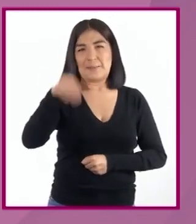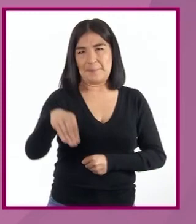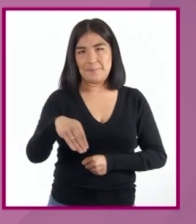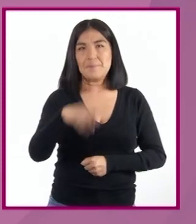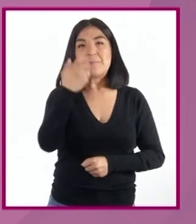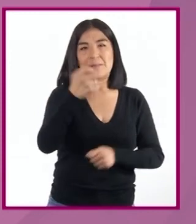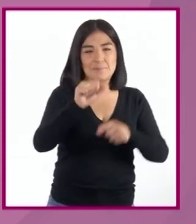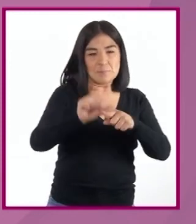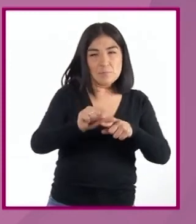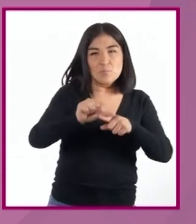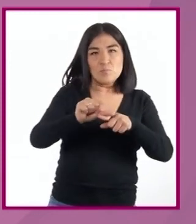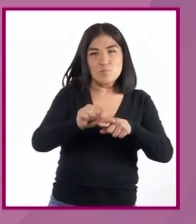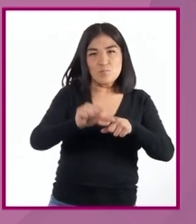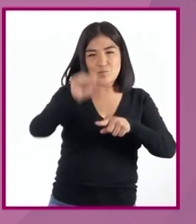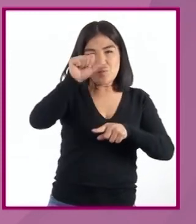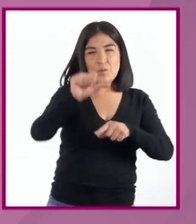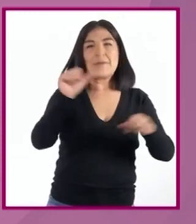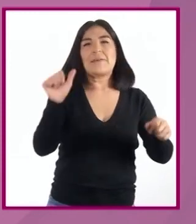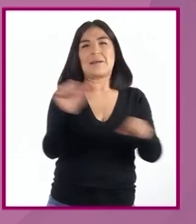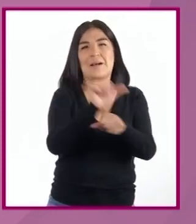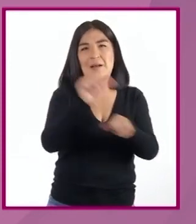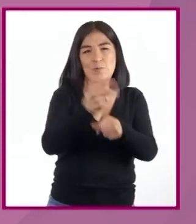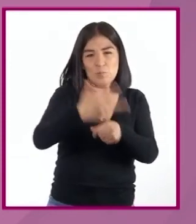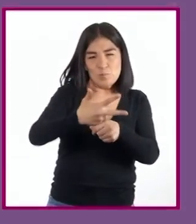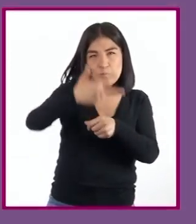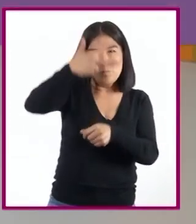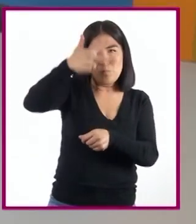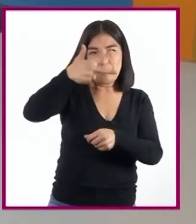la elevación del automóvil.